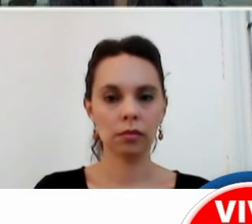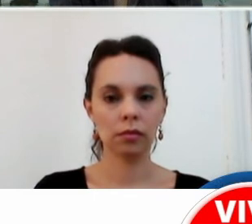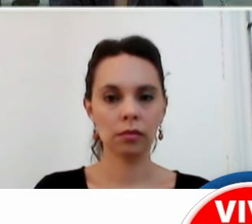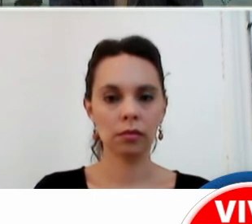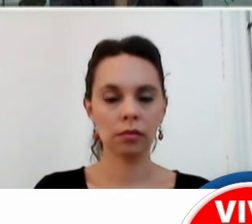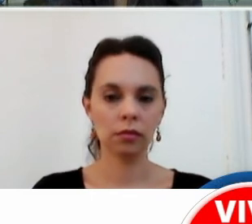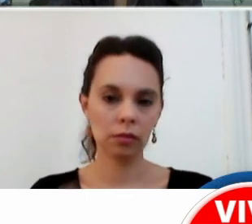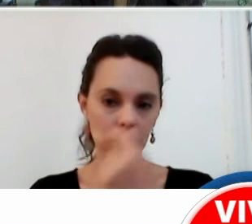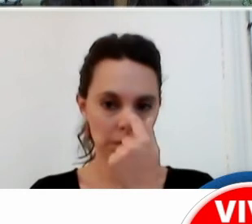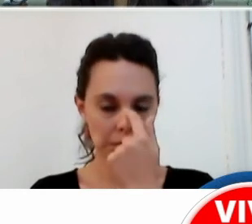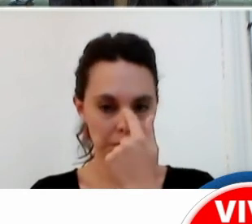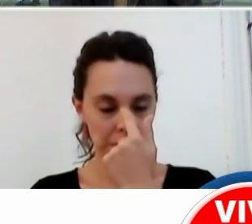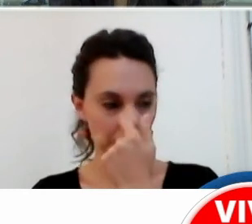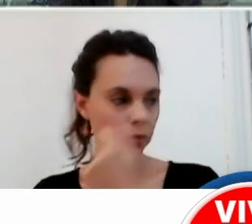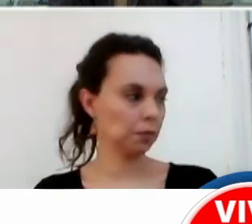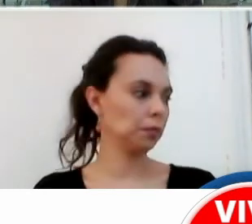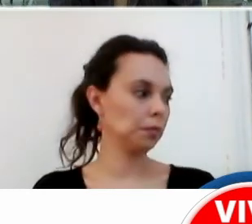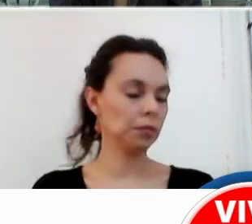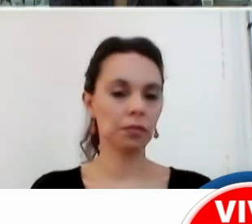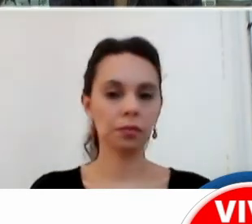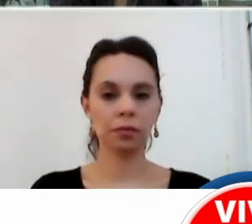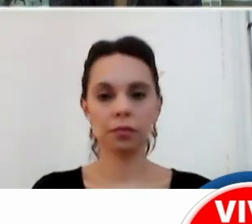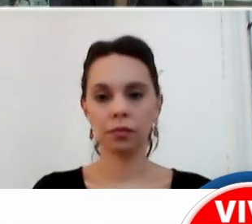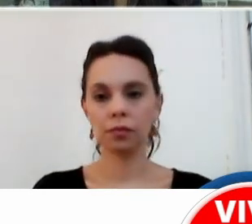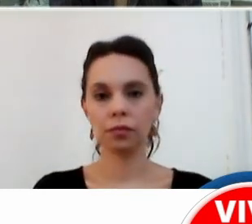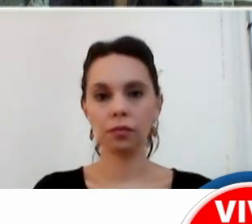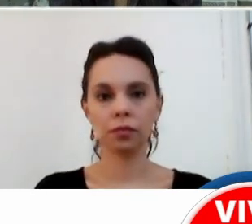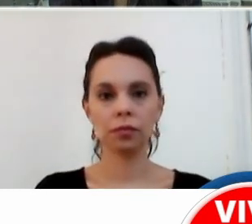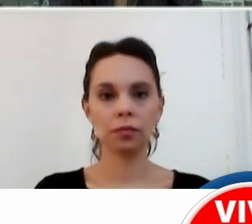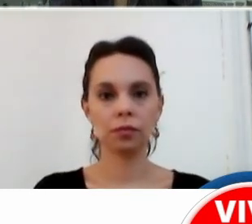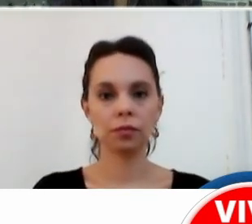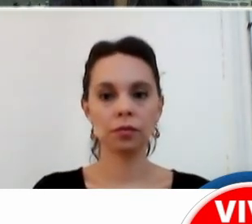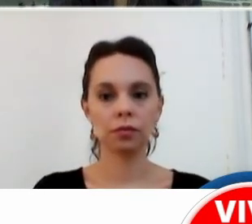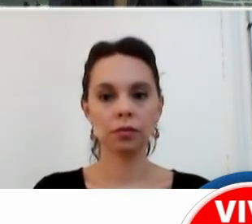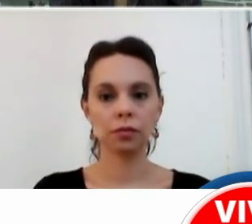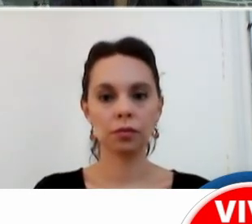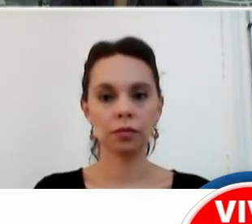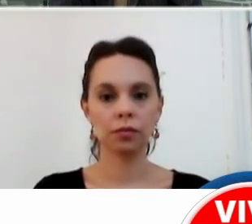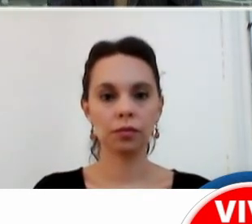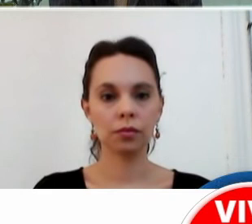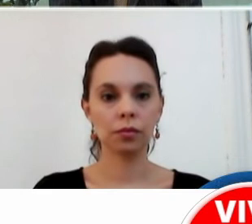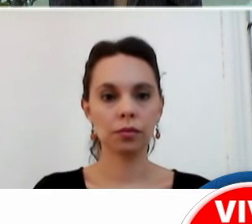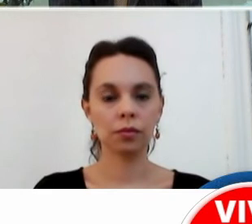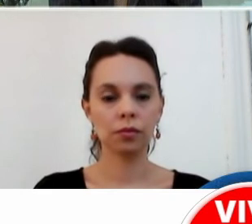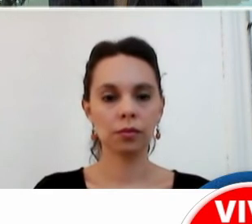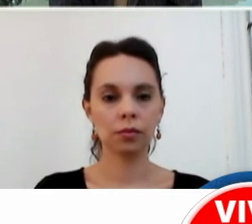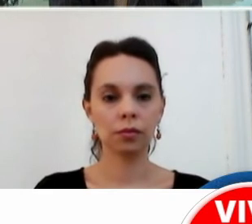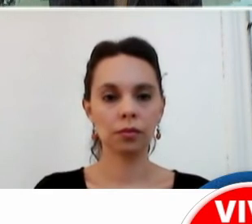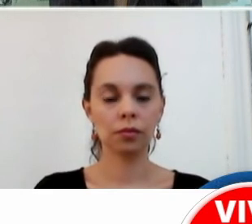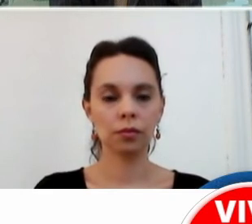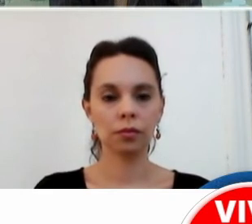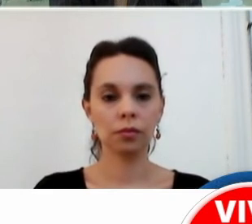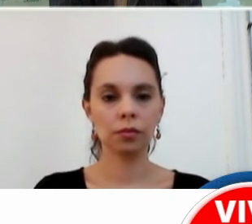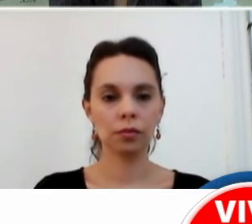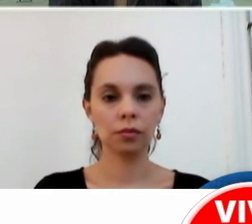que aún subsisten. Entonces, por eso digo, no hay nada para festejar. Ta. Pero es como que si vos tenés una